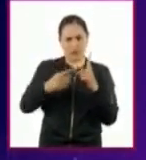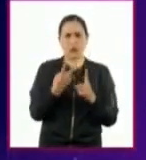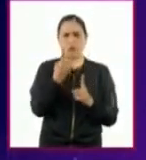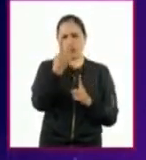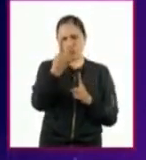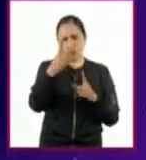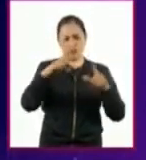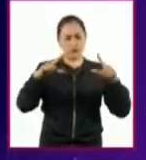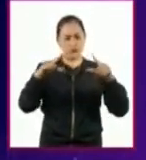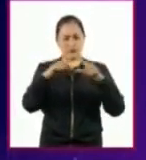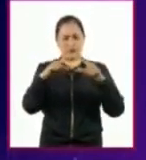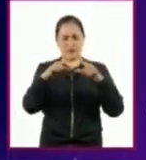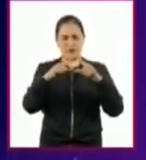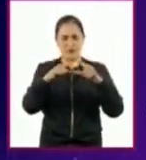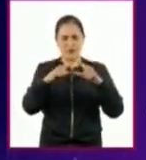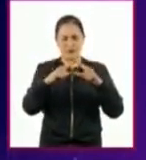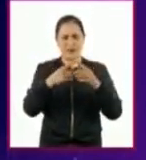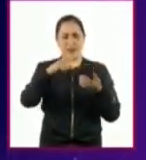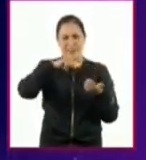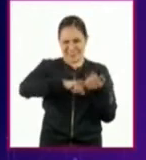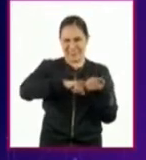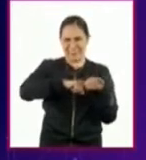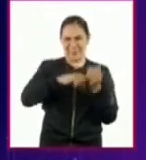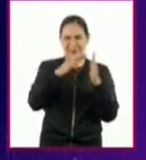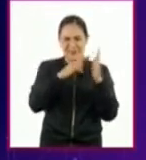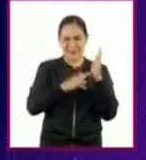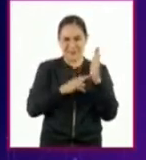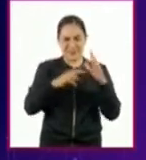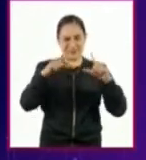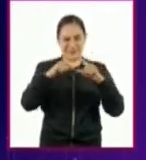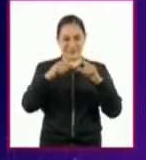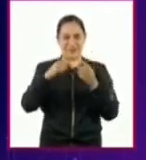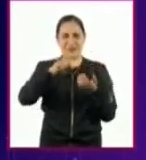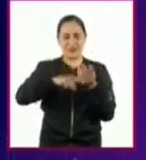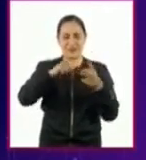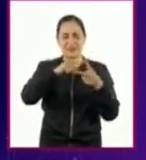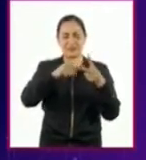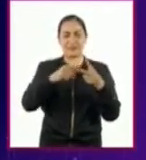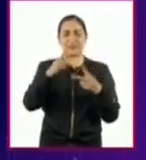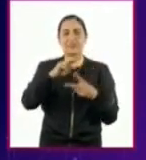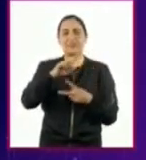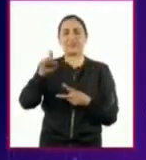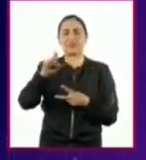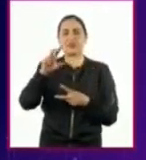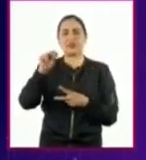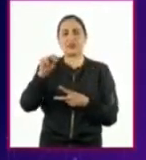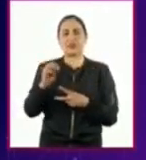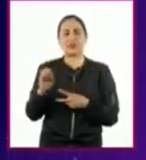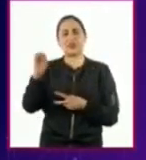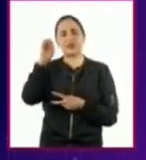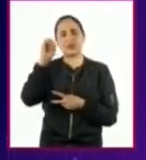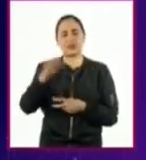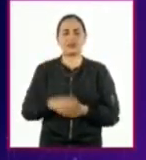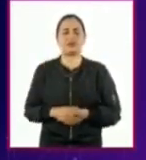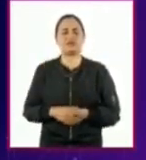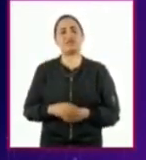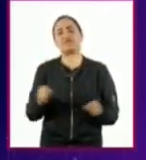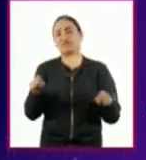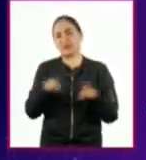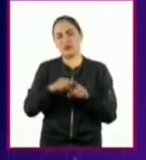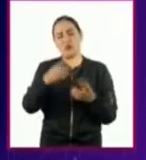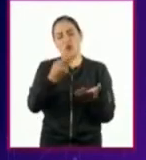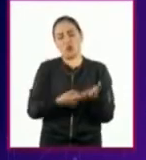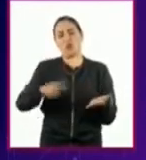como la suma de los ángulos interiores de cualquier triángulo es de 180 grados, por consiguiente, en los cuadriláteros será